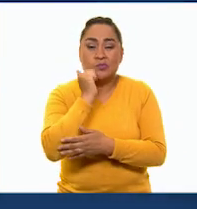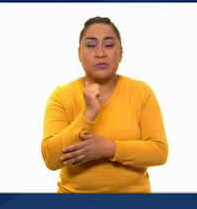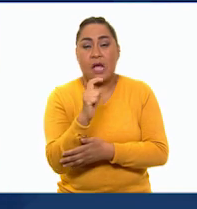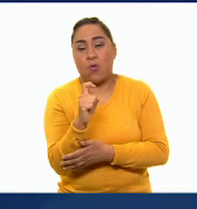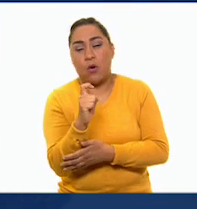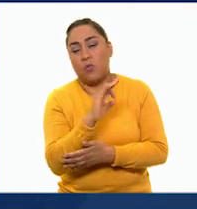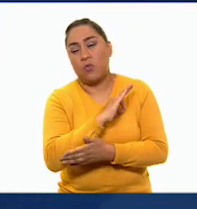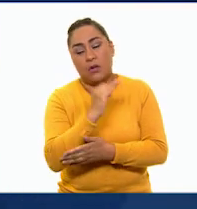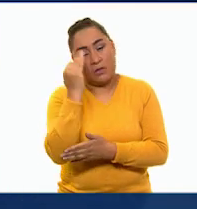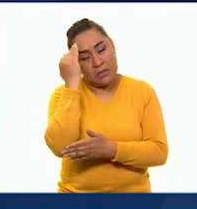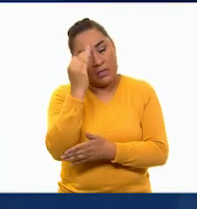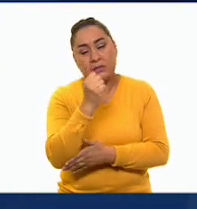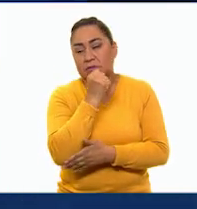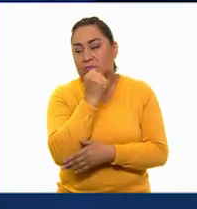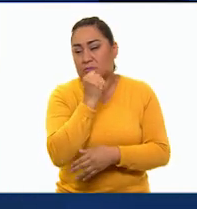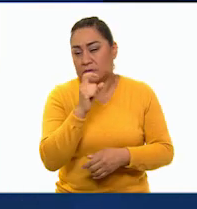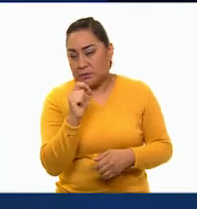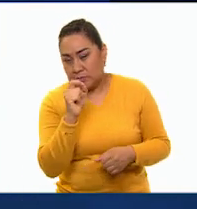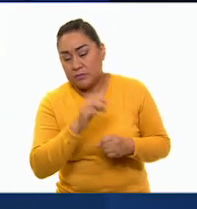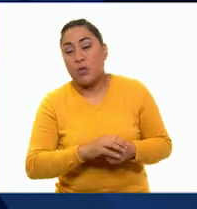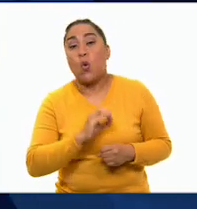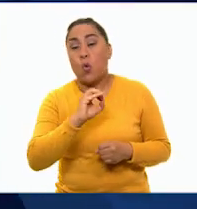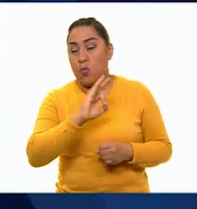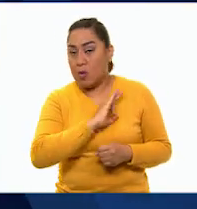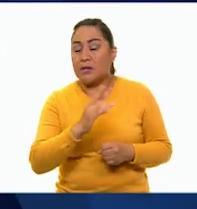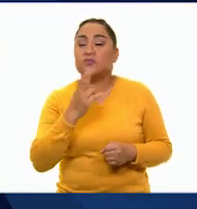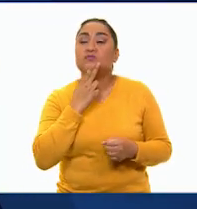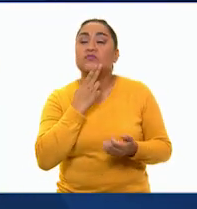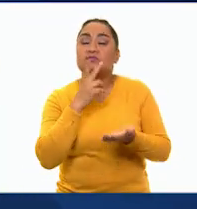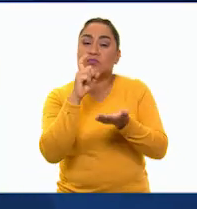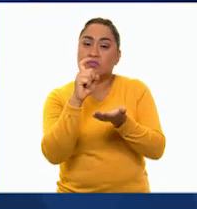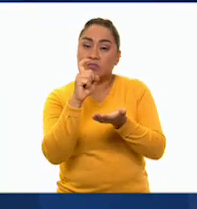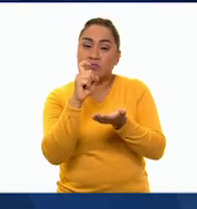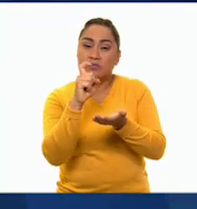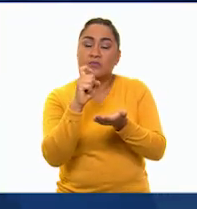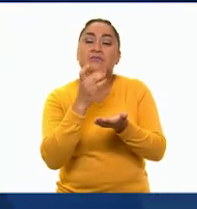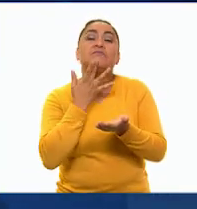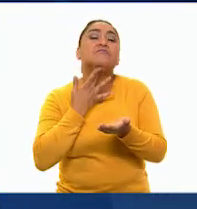durante 20 segundos o aplica desinfectante a base de agua y alcohol.